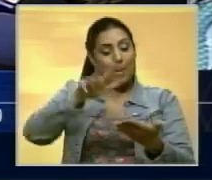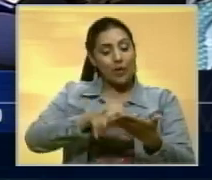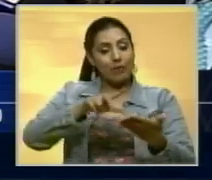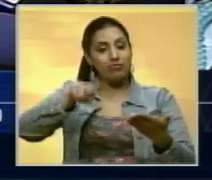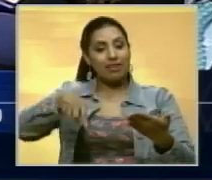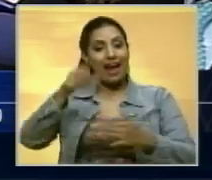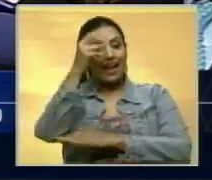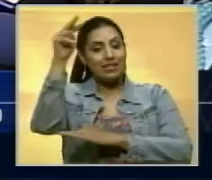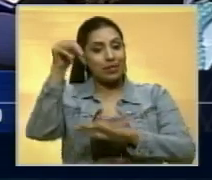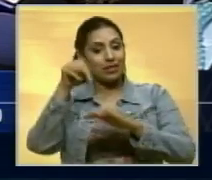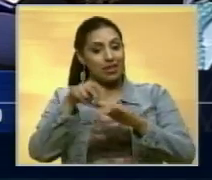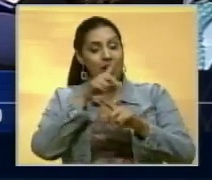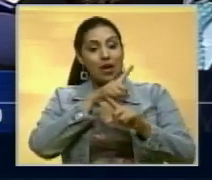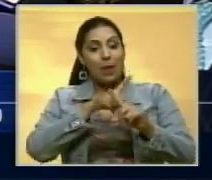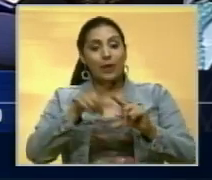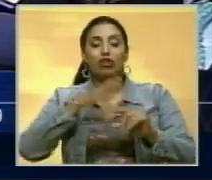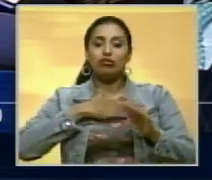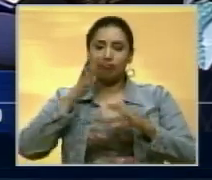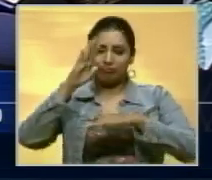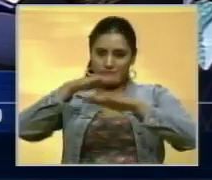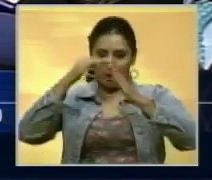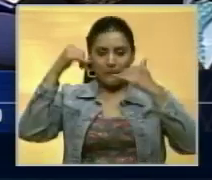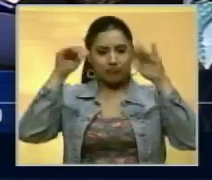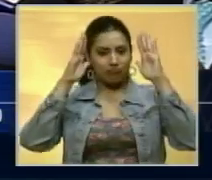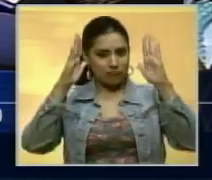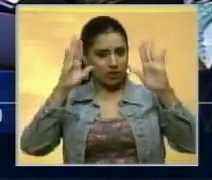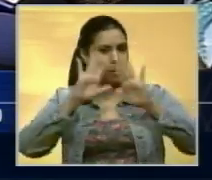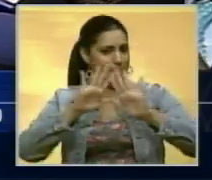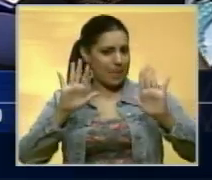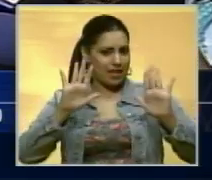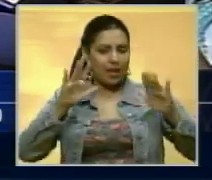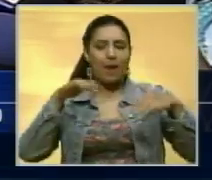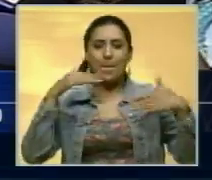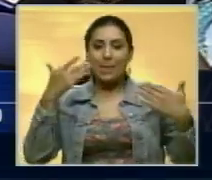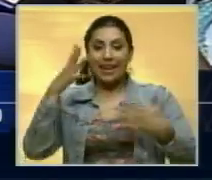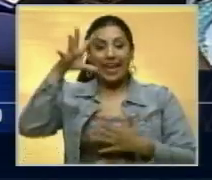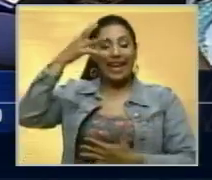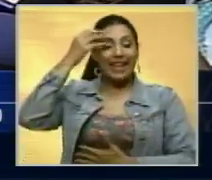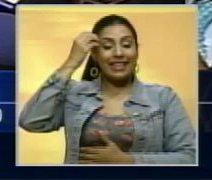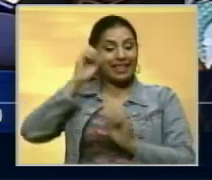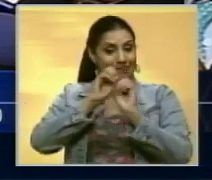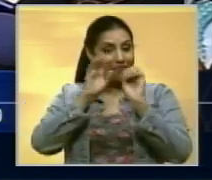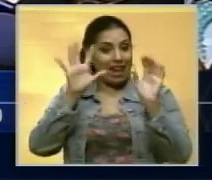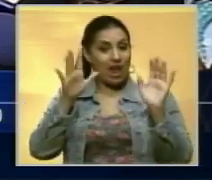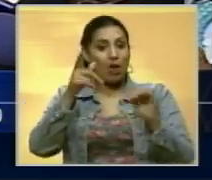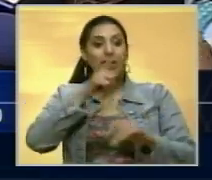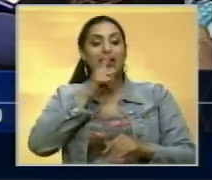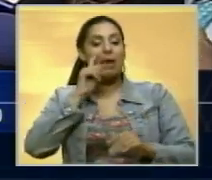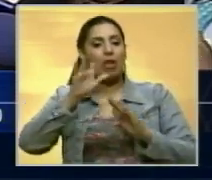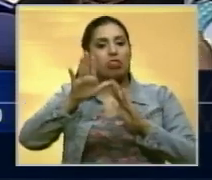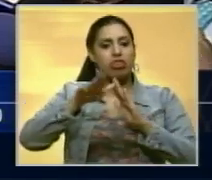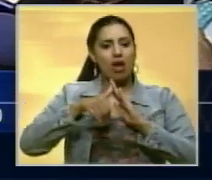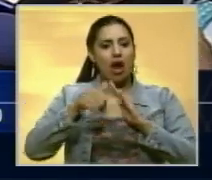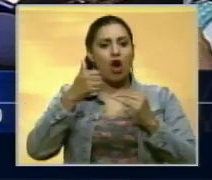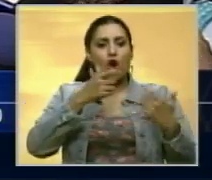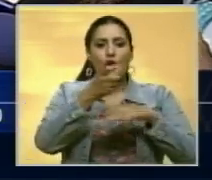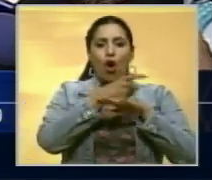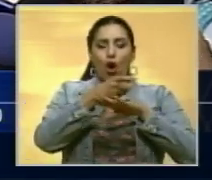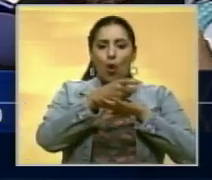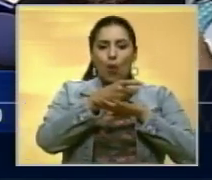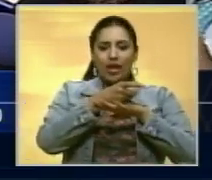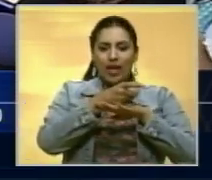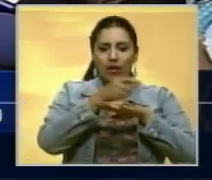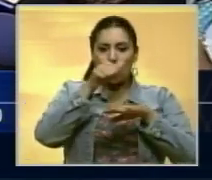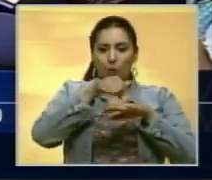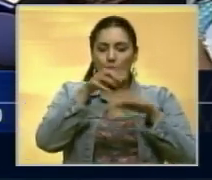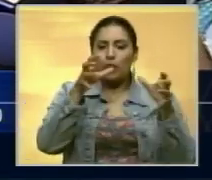autorizado. Solo les llamo la atención para que entendamos que esta licencia para delinquir que le da el gobierno,